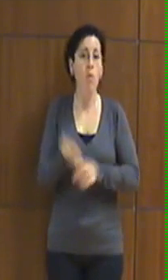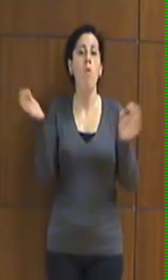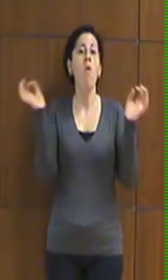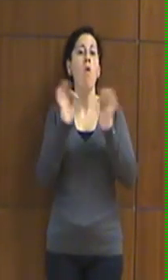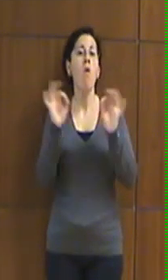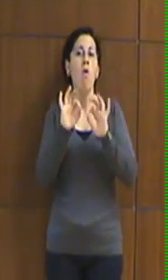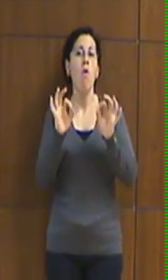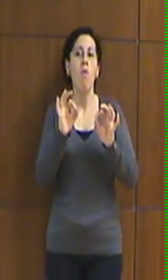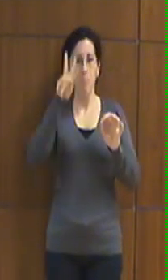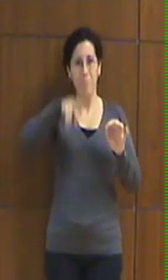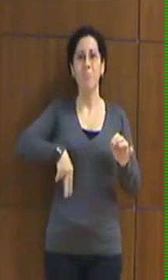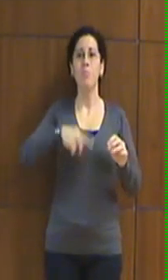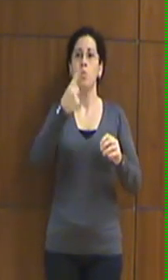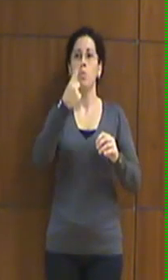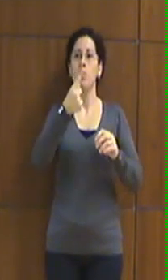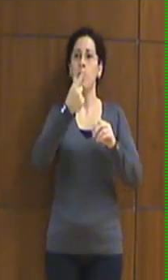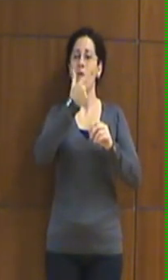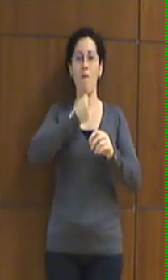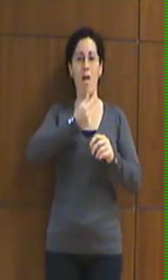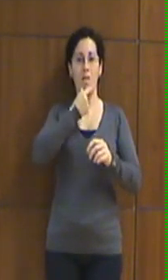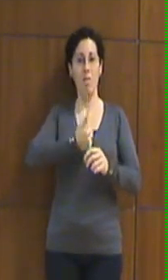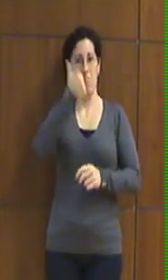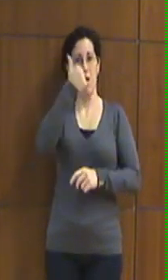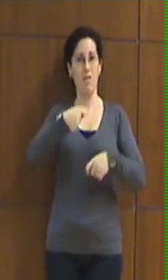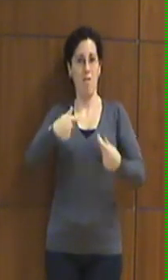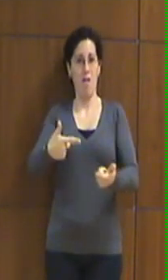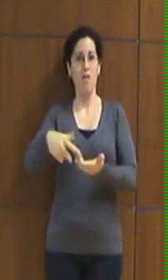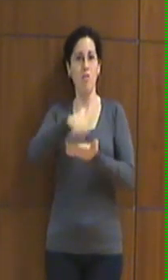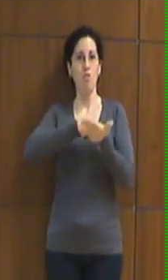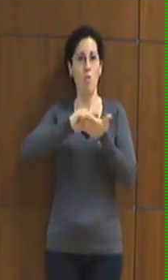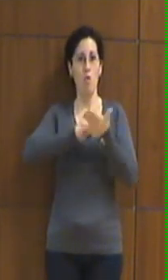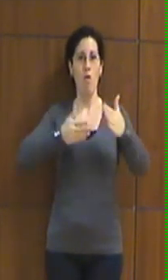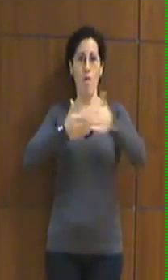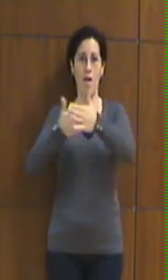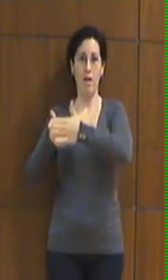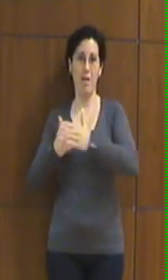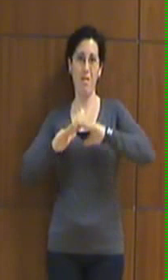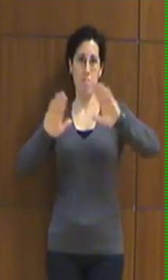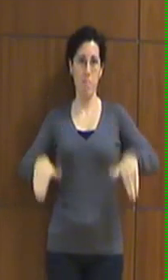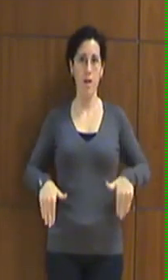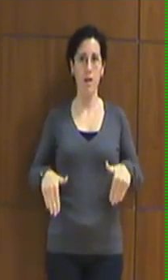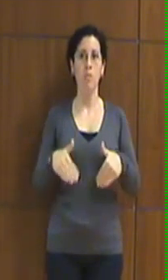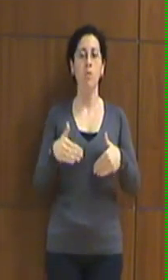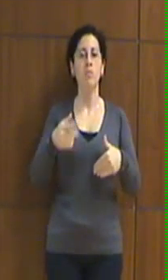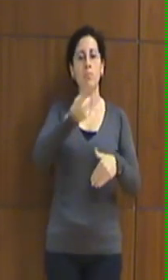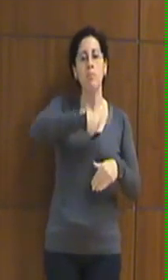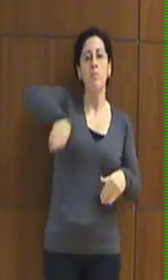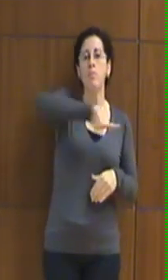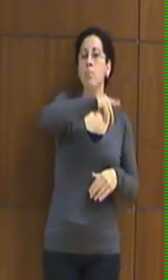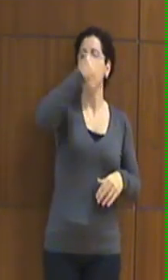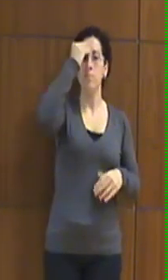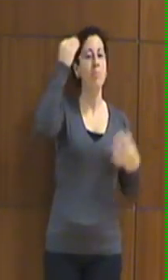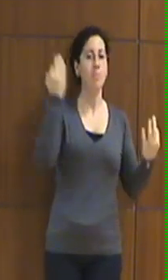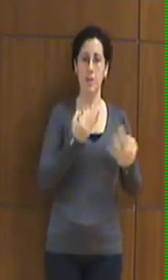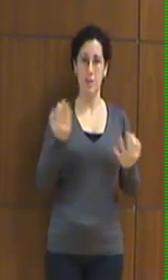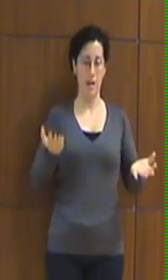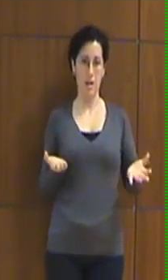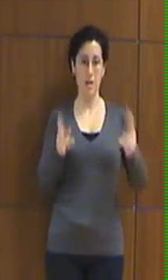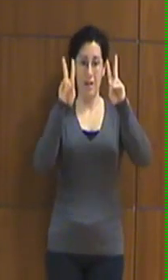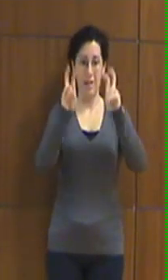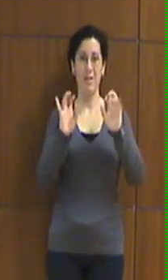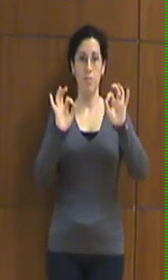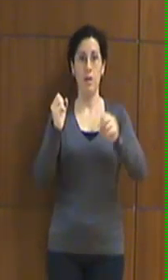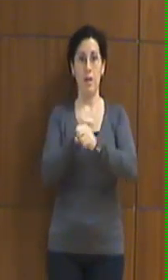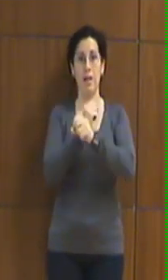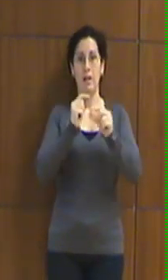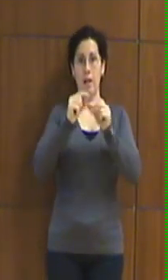¿O es una forma más fácil de resolver ciertas barreras? ¿Pero creéis que ahí se está planteando